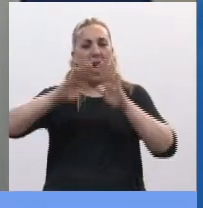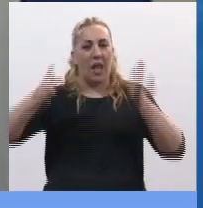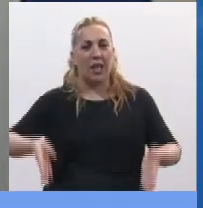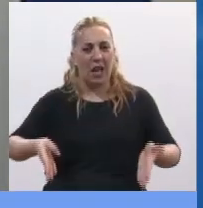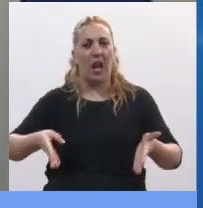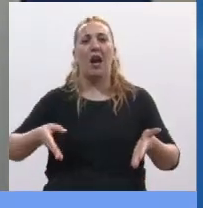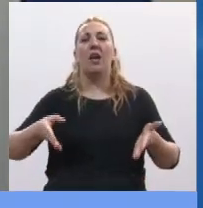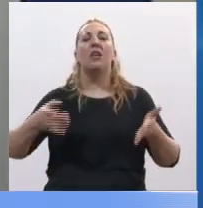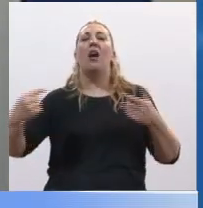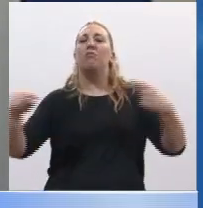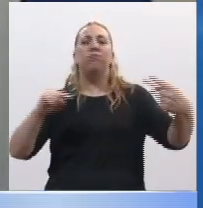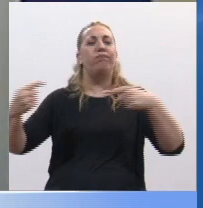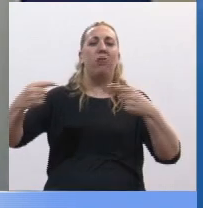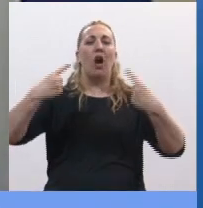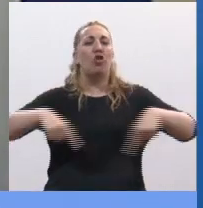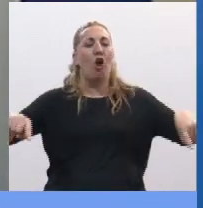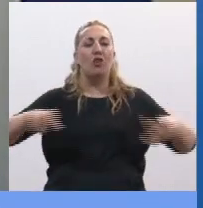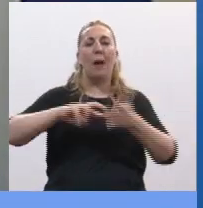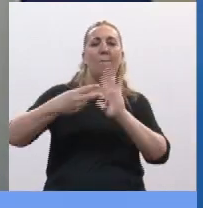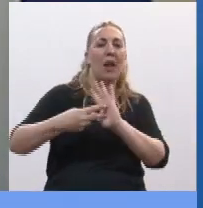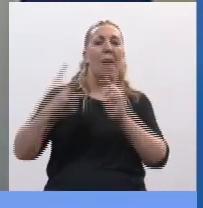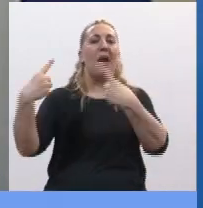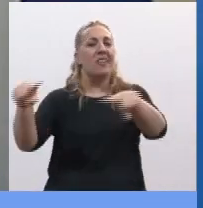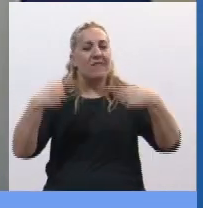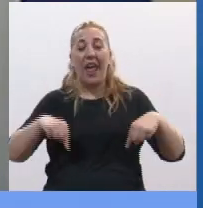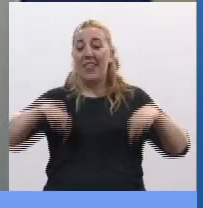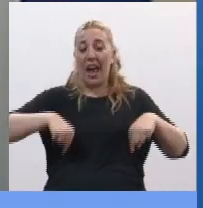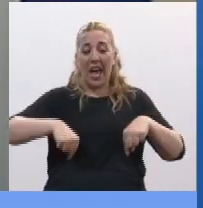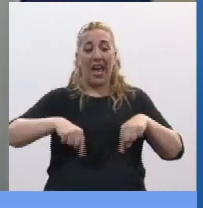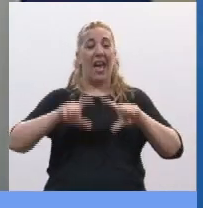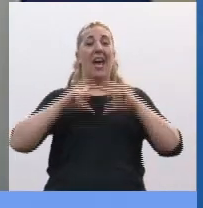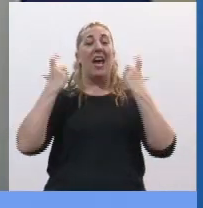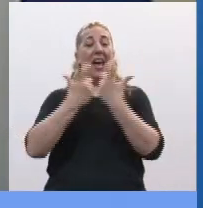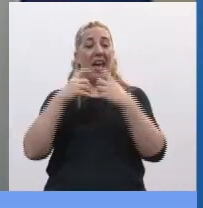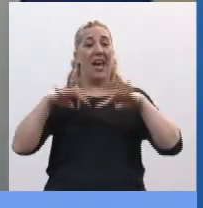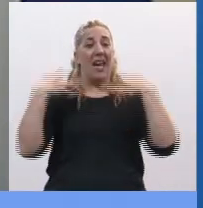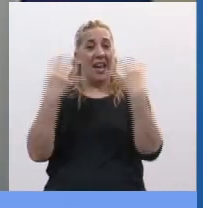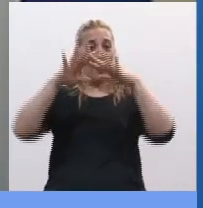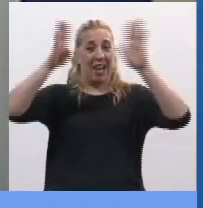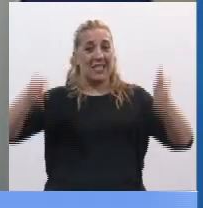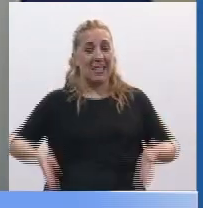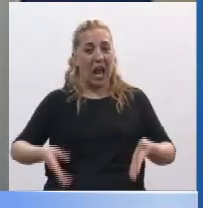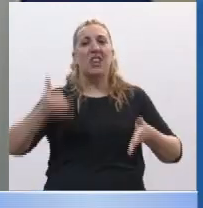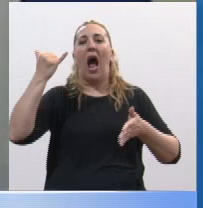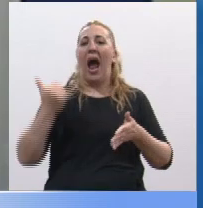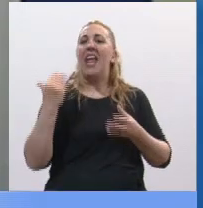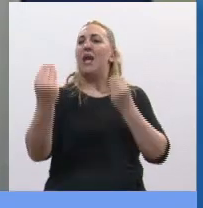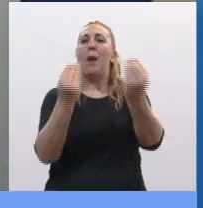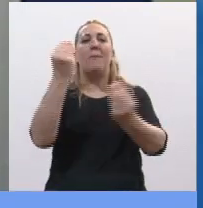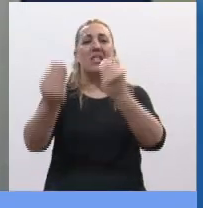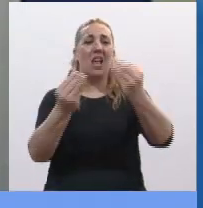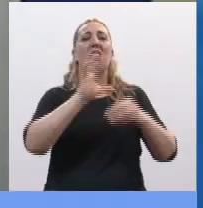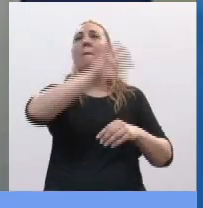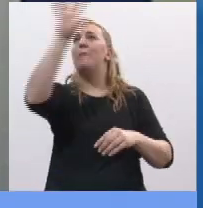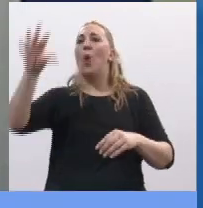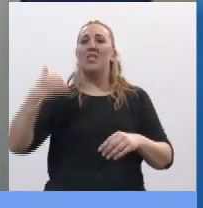haber diferencias ni disidencias. Acá, en este recinto, están representadas las provincias argentinas por la voluntad del